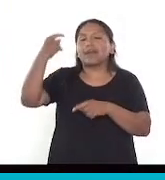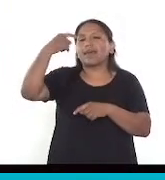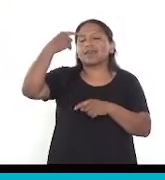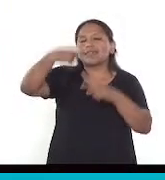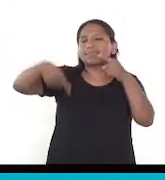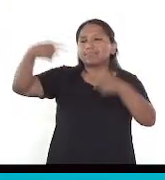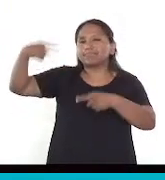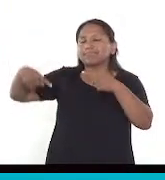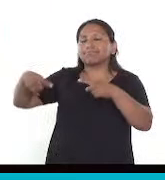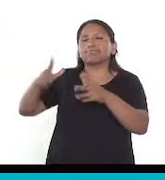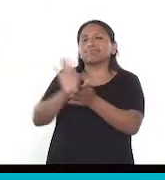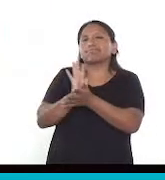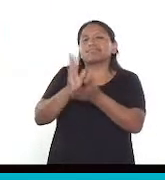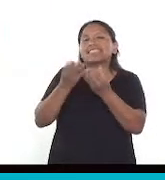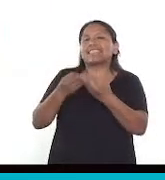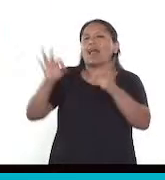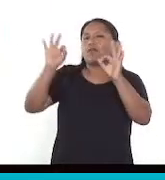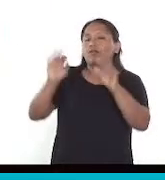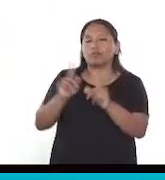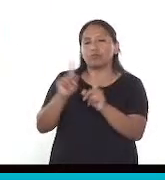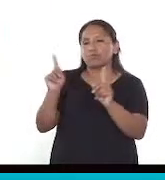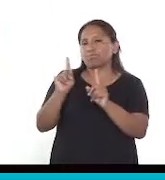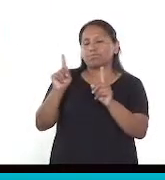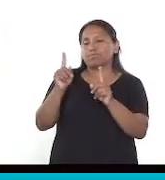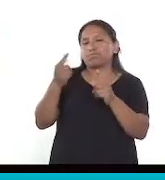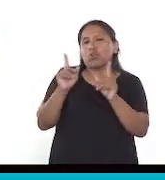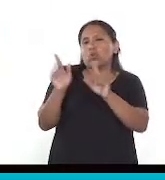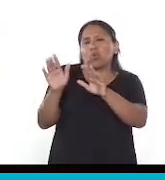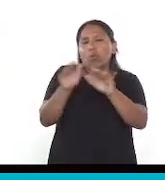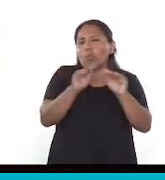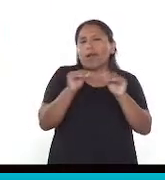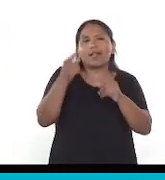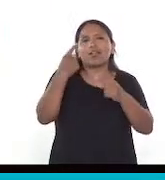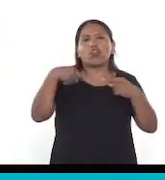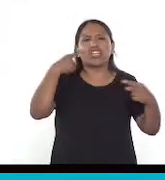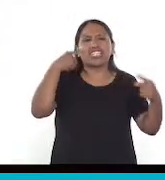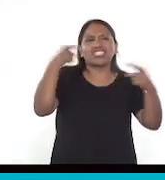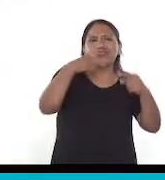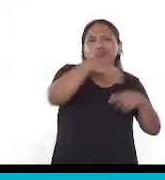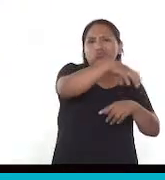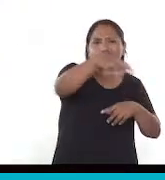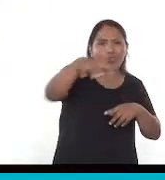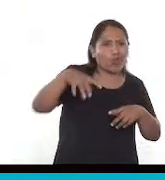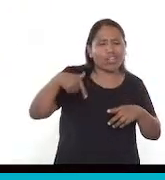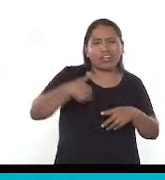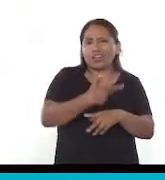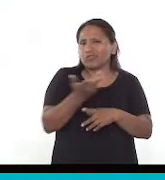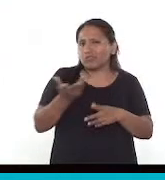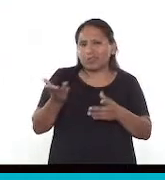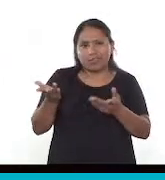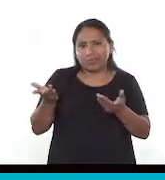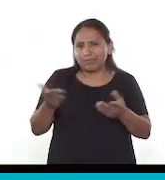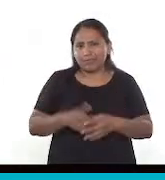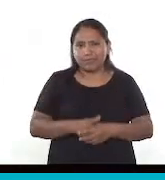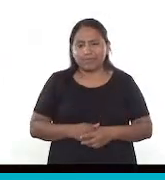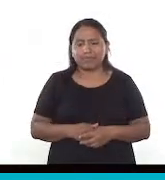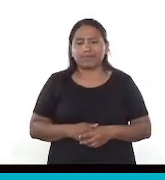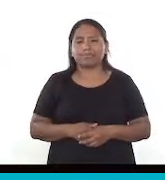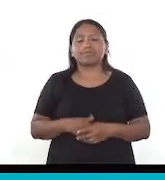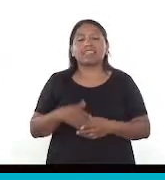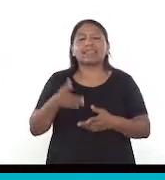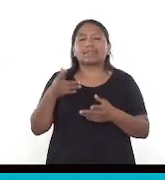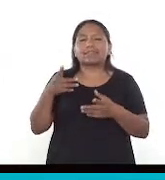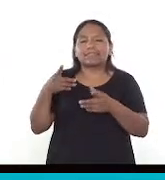que sucedía en el resto de las instituciones y lo que le sucedía a la sociedad toda es el